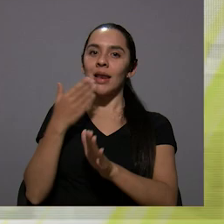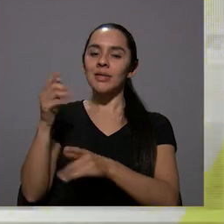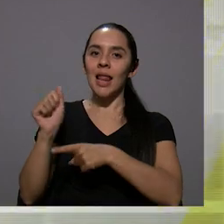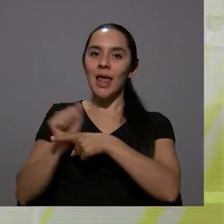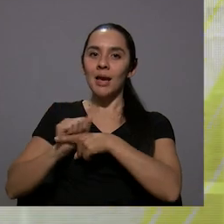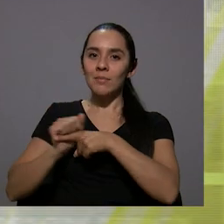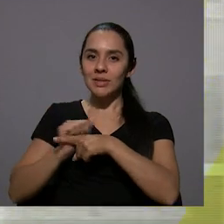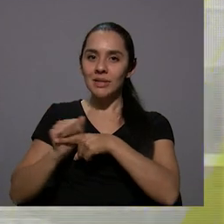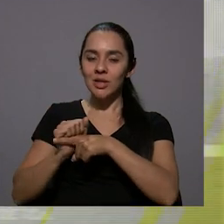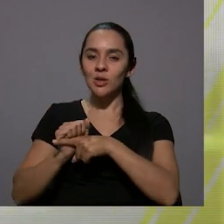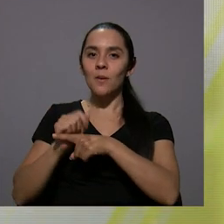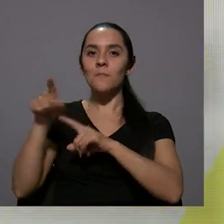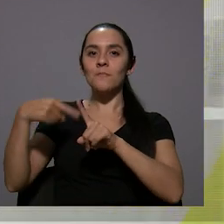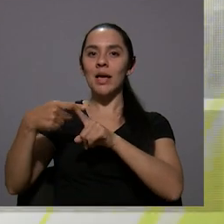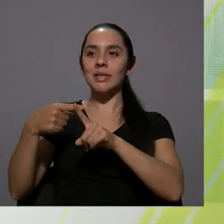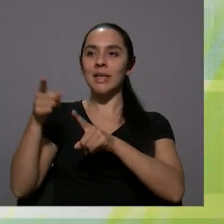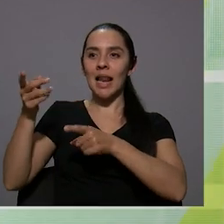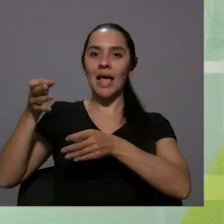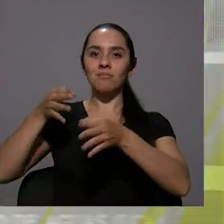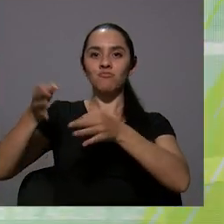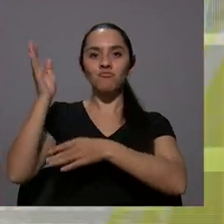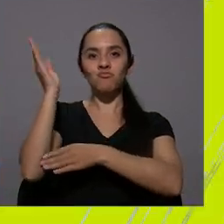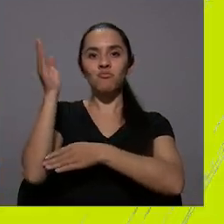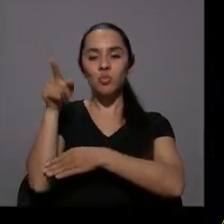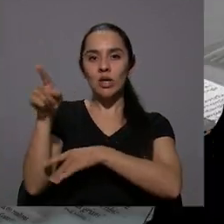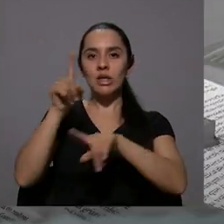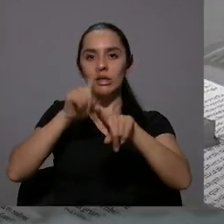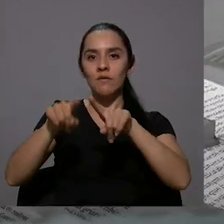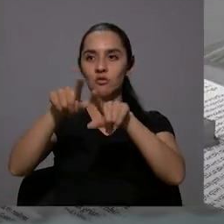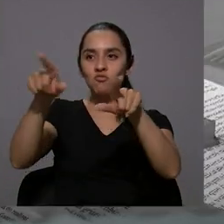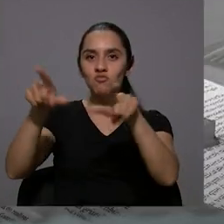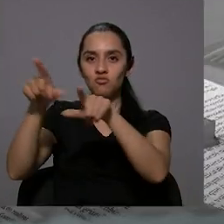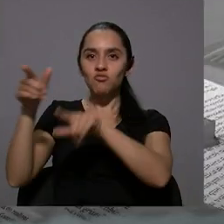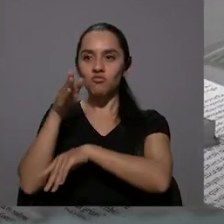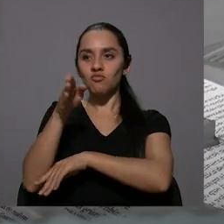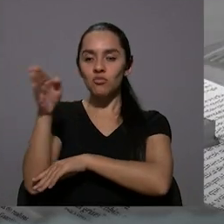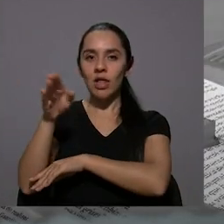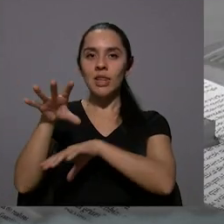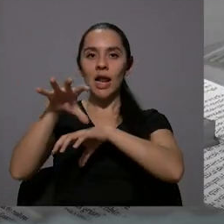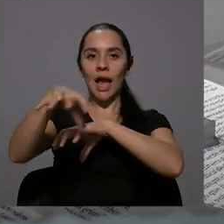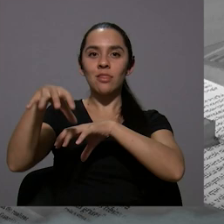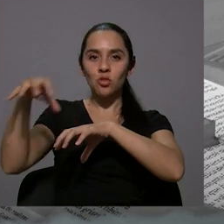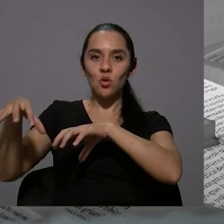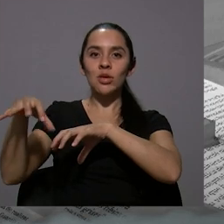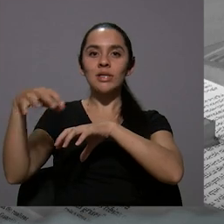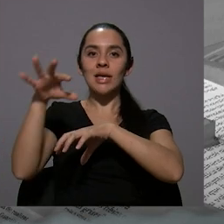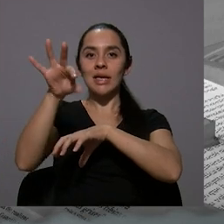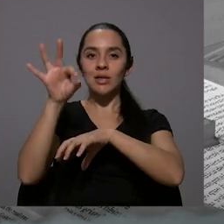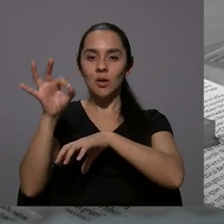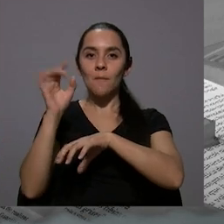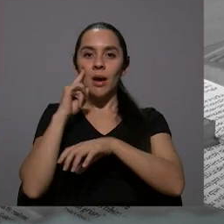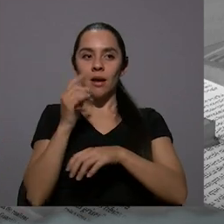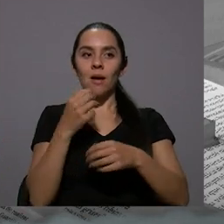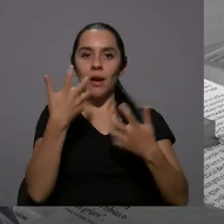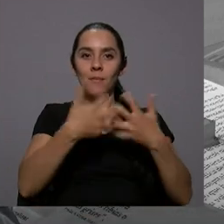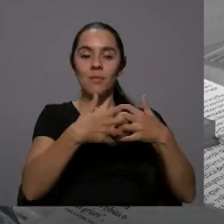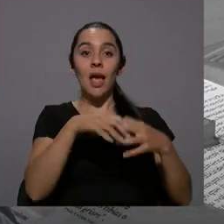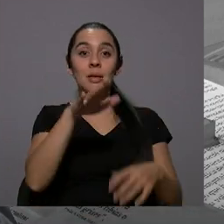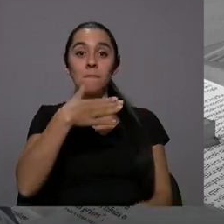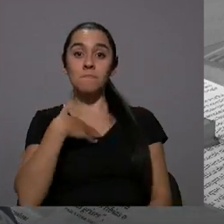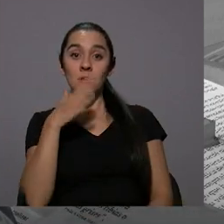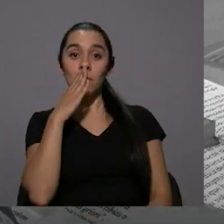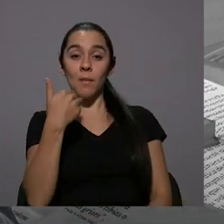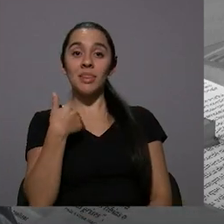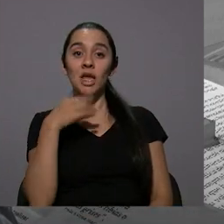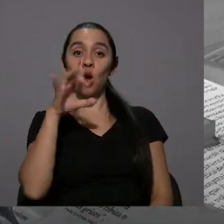yac yosi edes estuvier en varios puntos de los cantones que fueron seleccionados Aprovechando mi